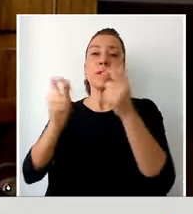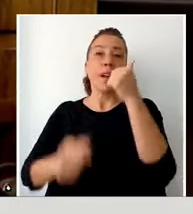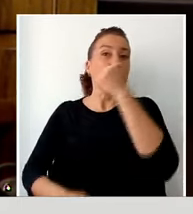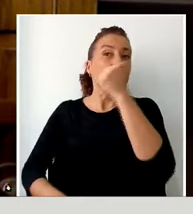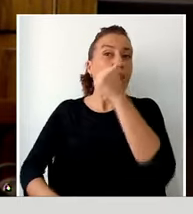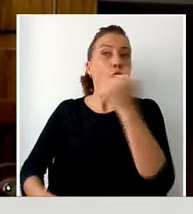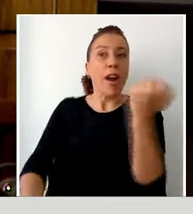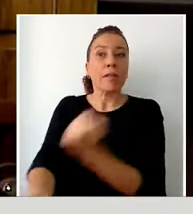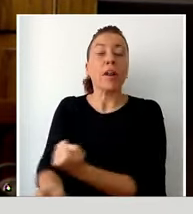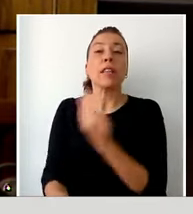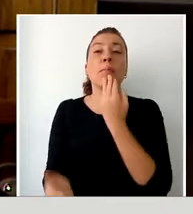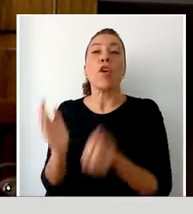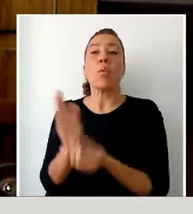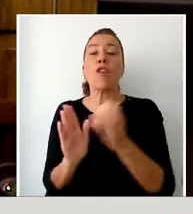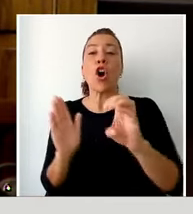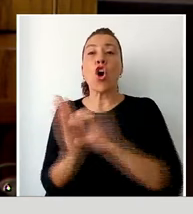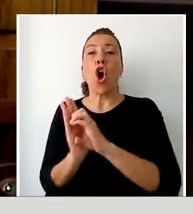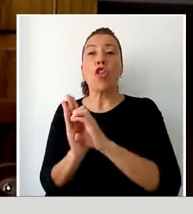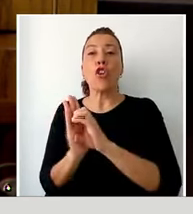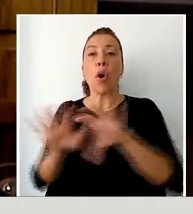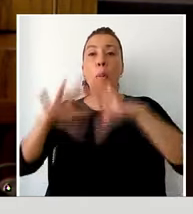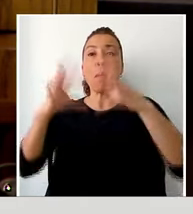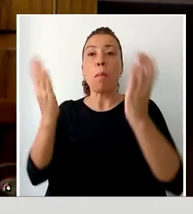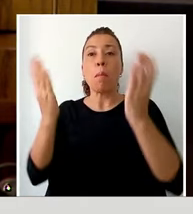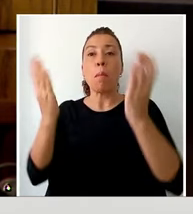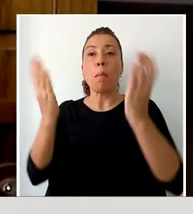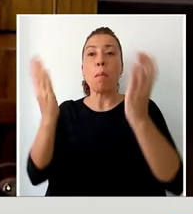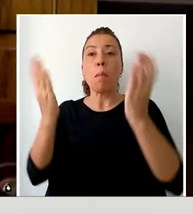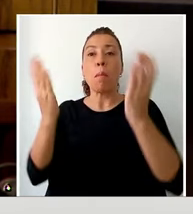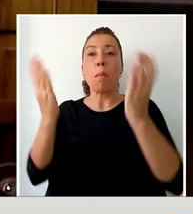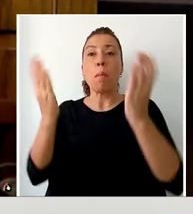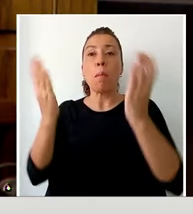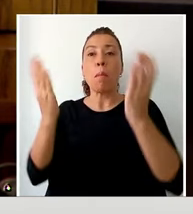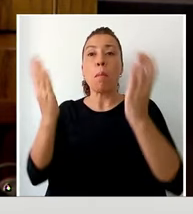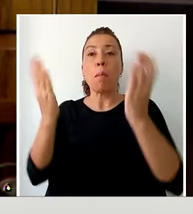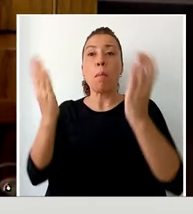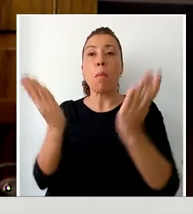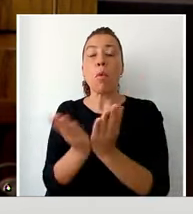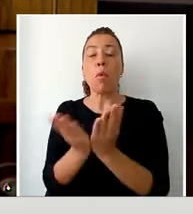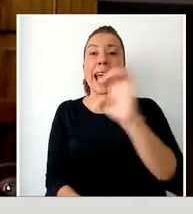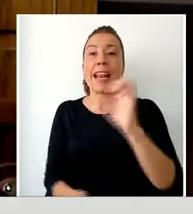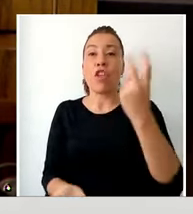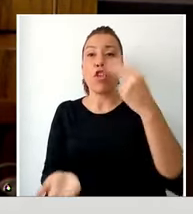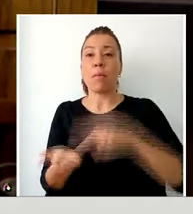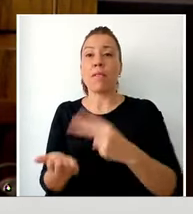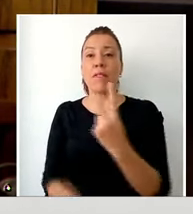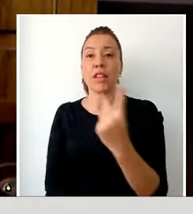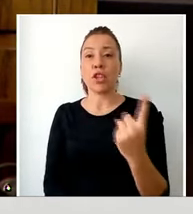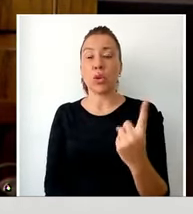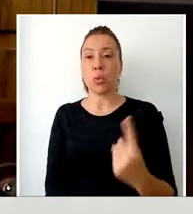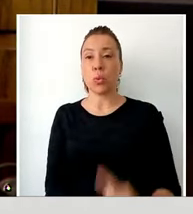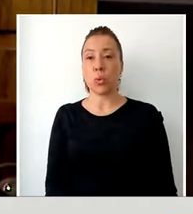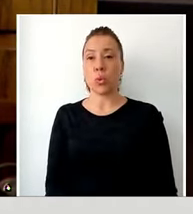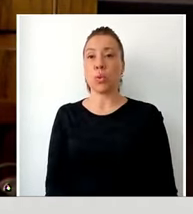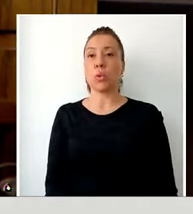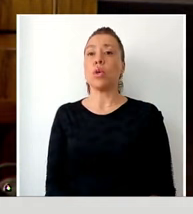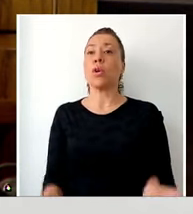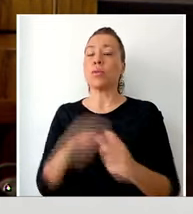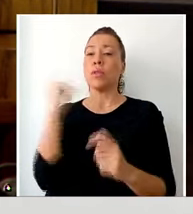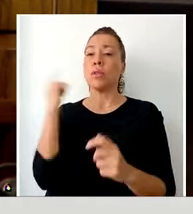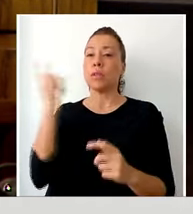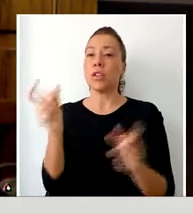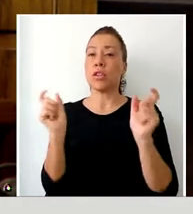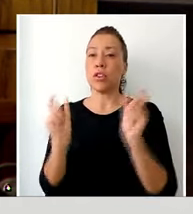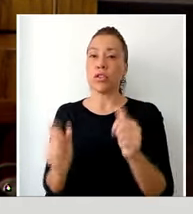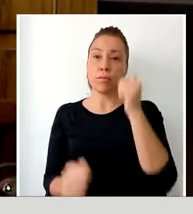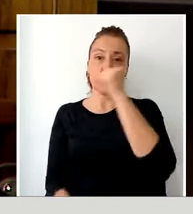antidopaje vigente desde enero del 2021 se persigue garantizar también la independencia operativa de la Comisión Nacional de control de dopaje y Establecer